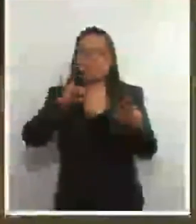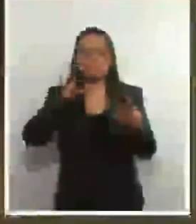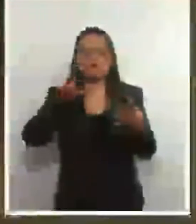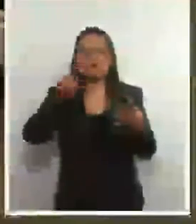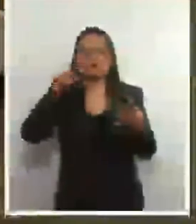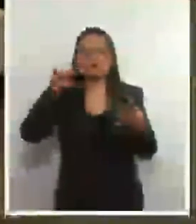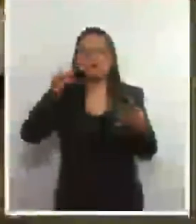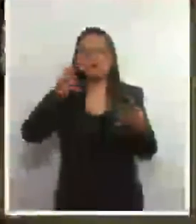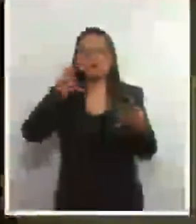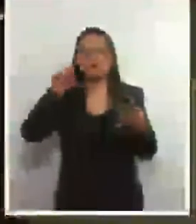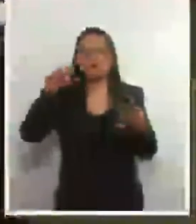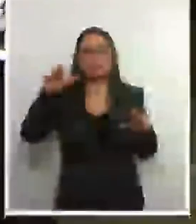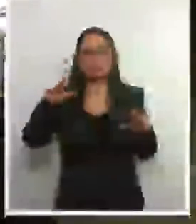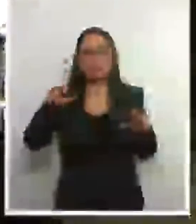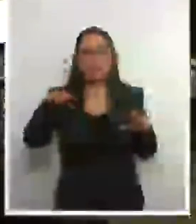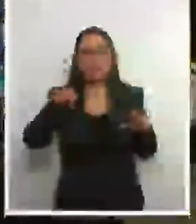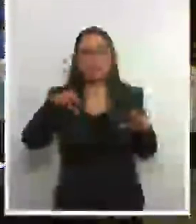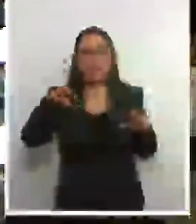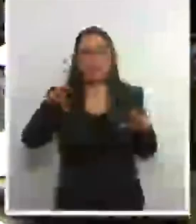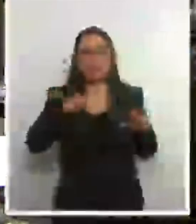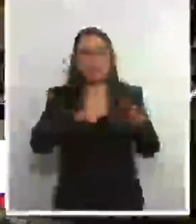Moreno.